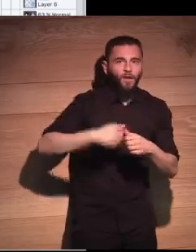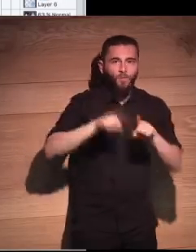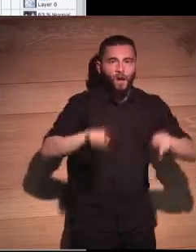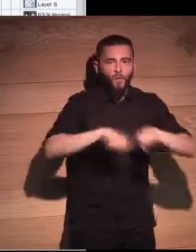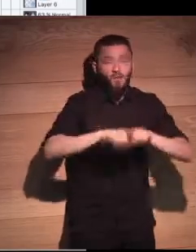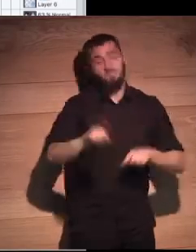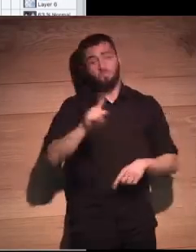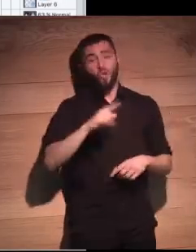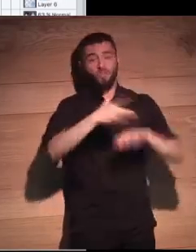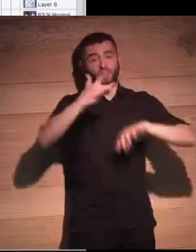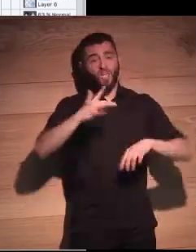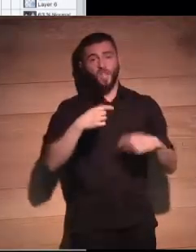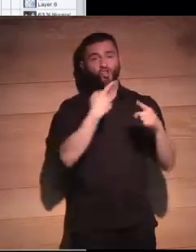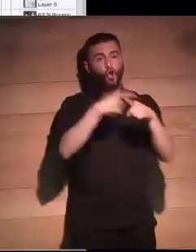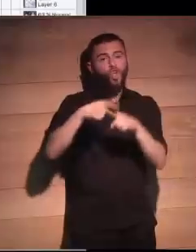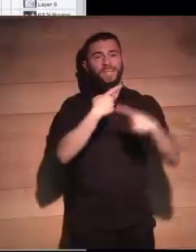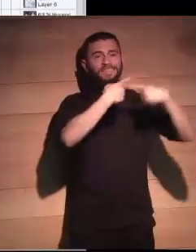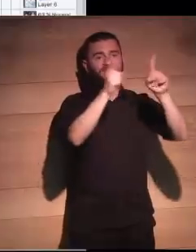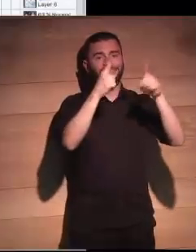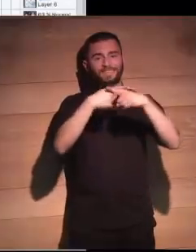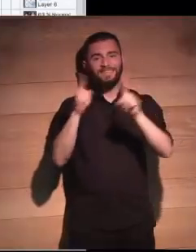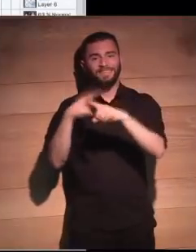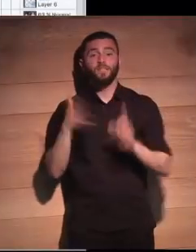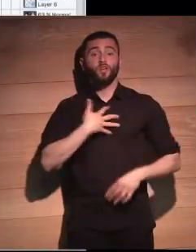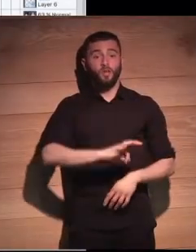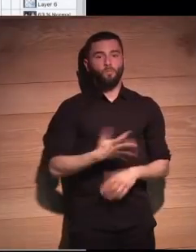diferentes y puedes hacer otras cosas más